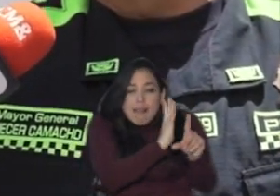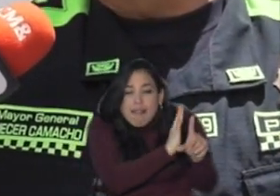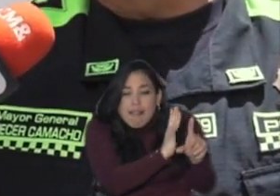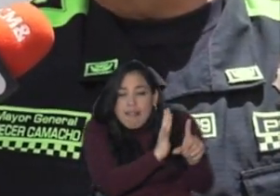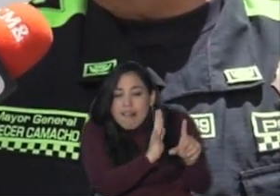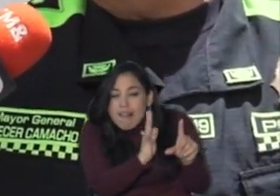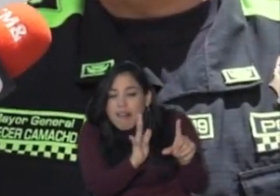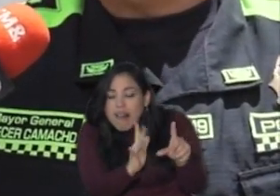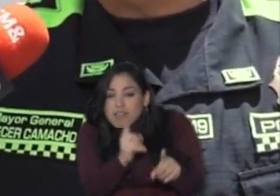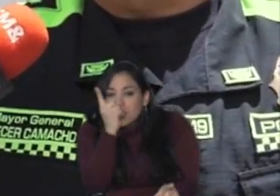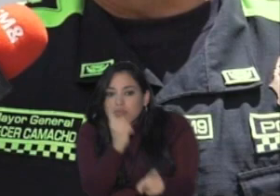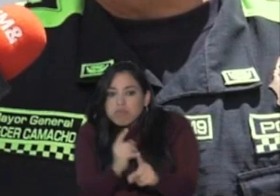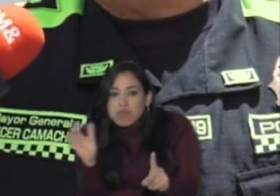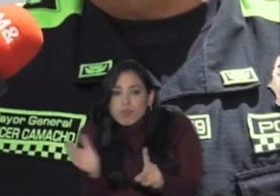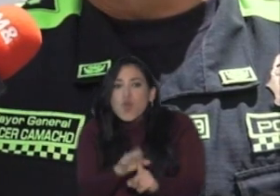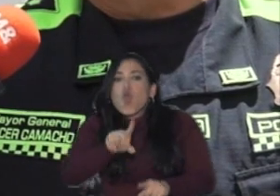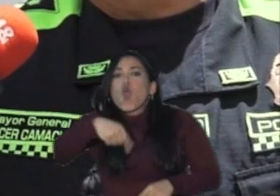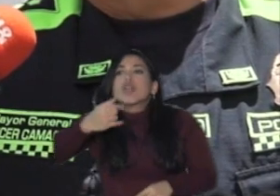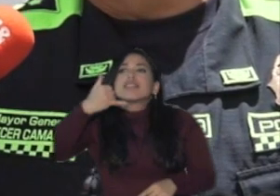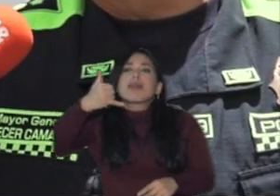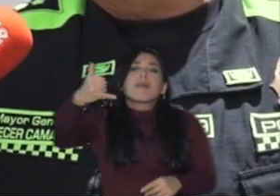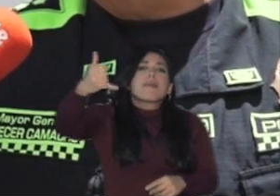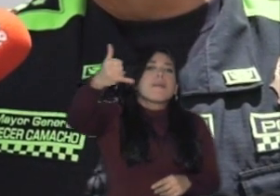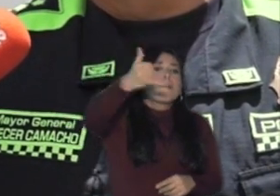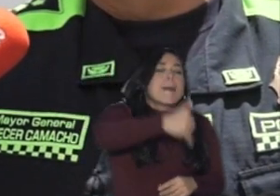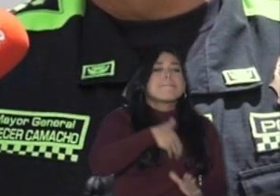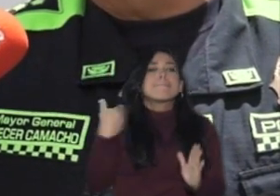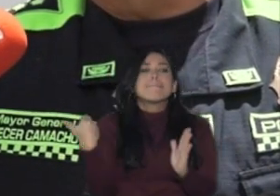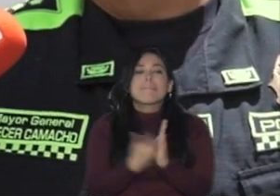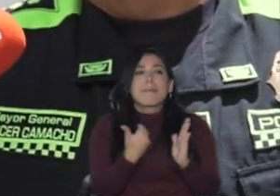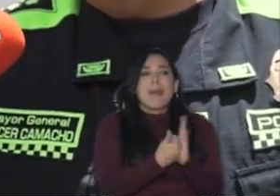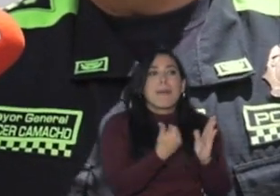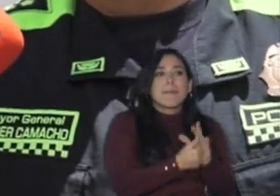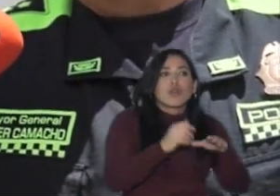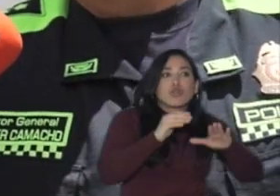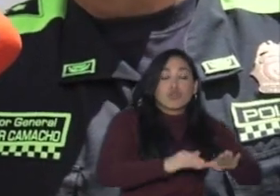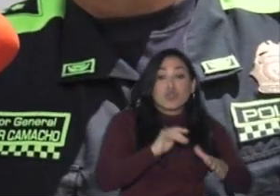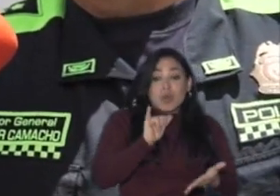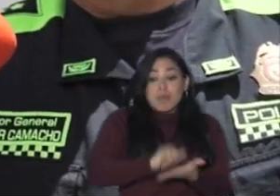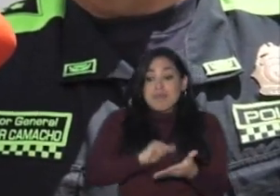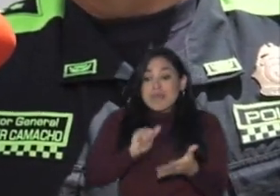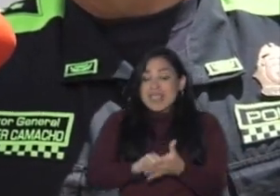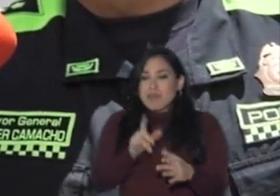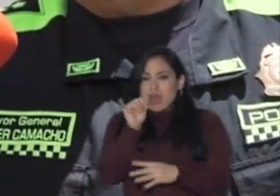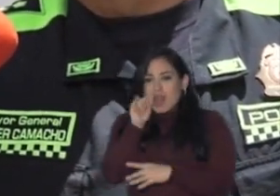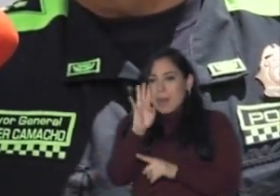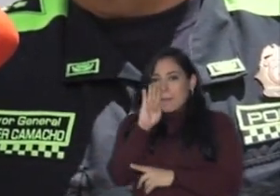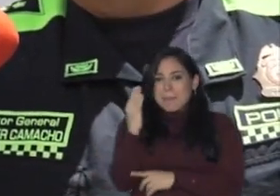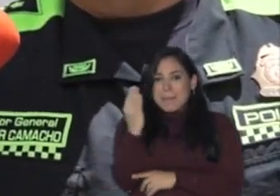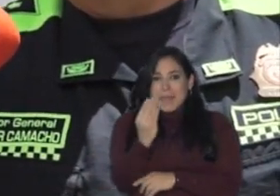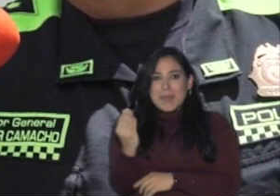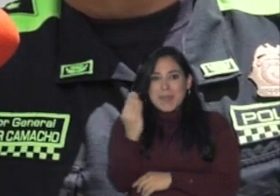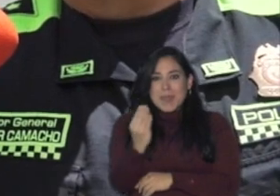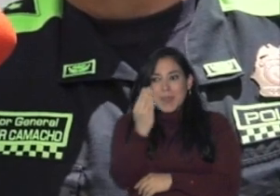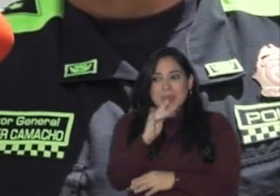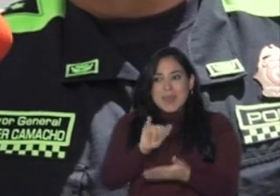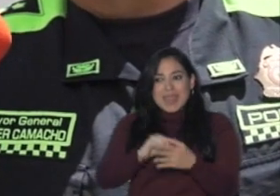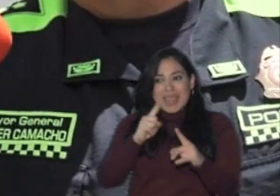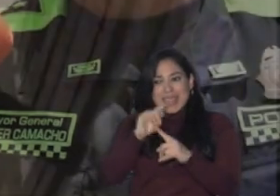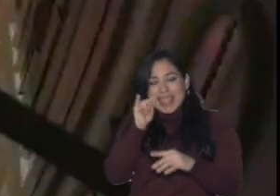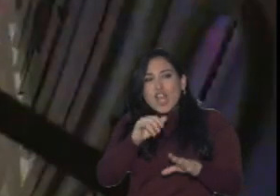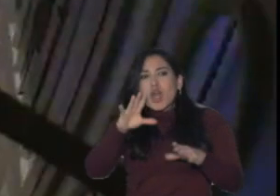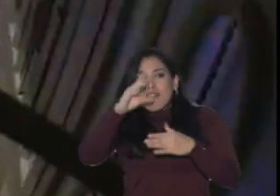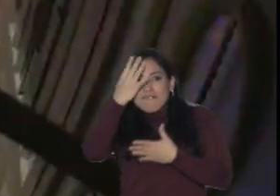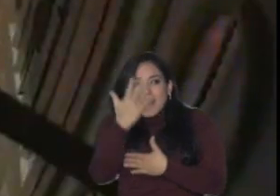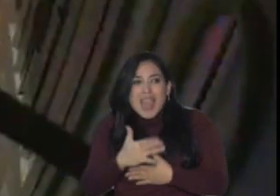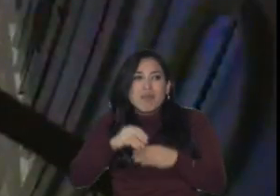fin de verificar otras cámaras, otros elementos probatorios, teniendo en cuenta que el mismo ángulo del video que estamos observando y que hemos observado en todas las